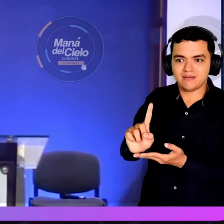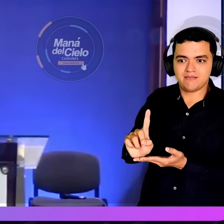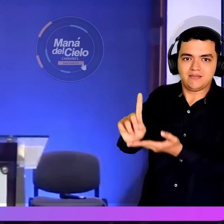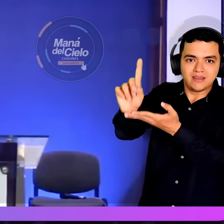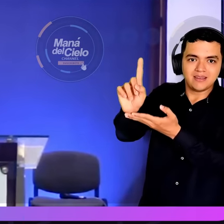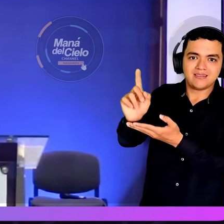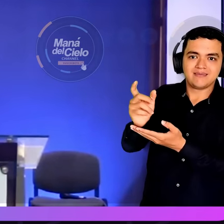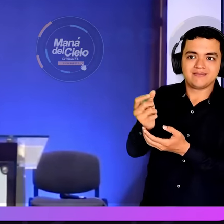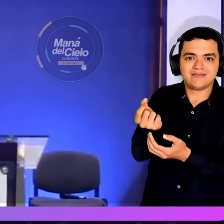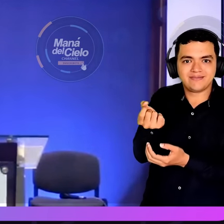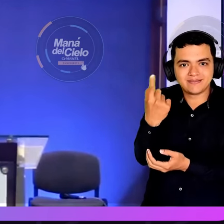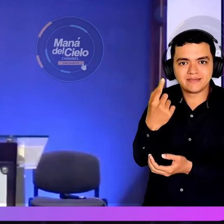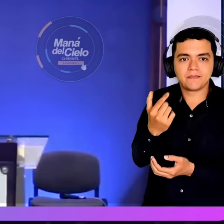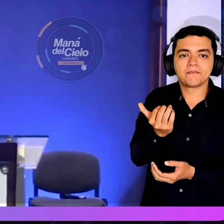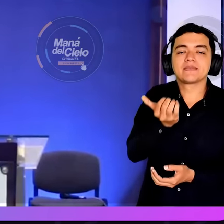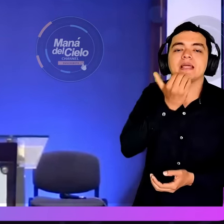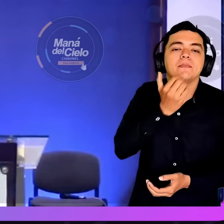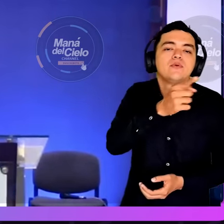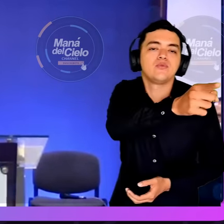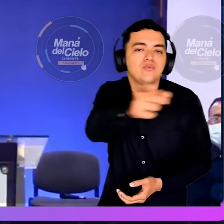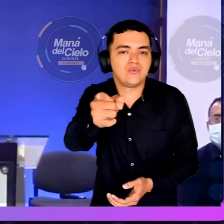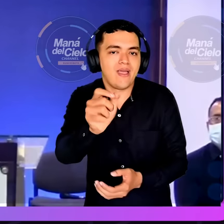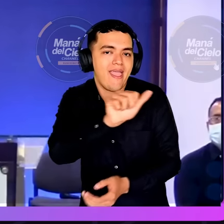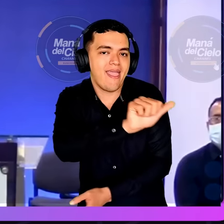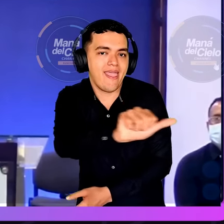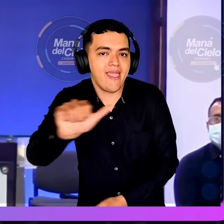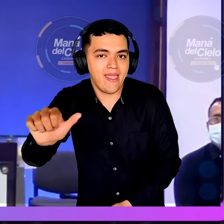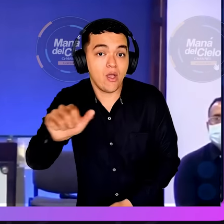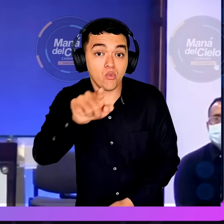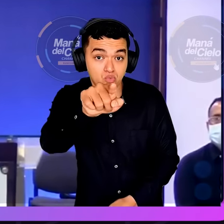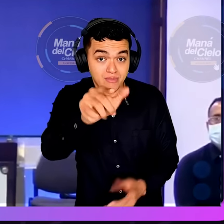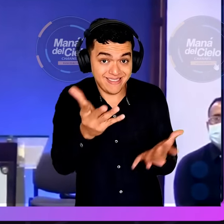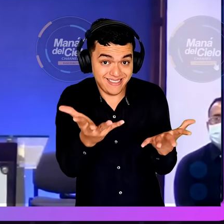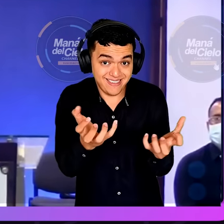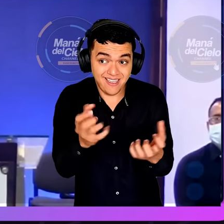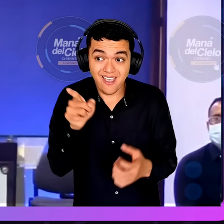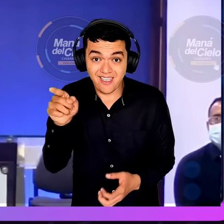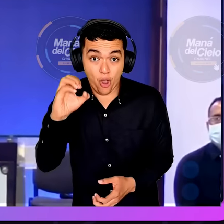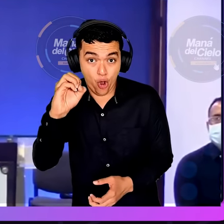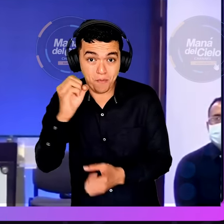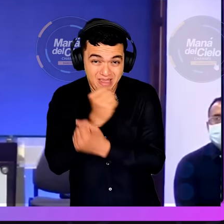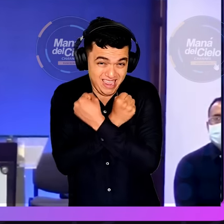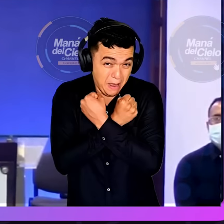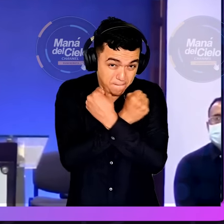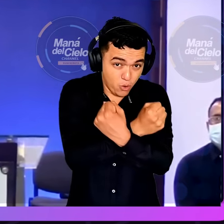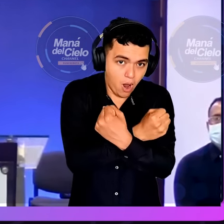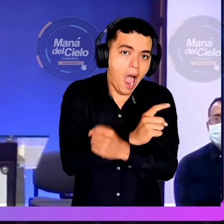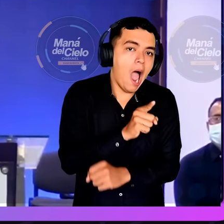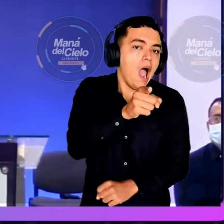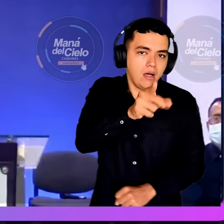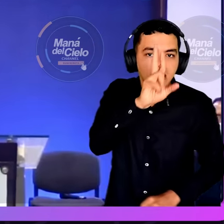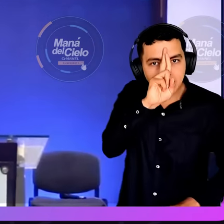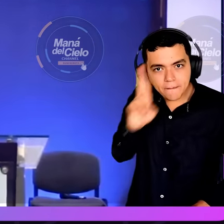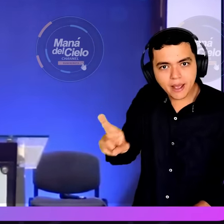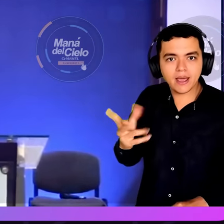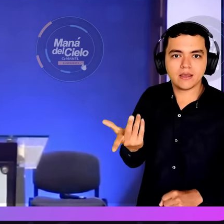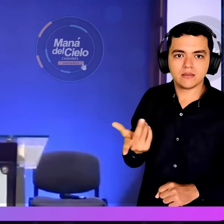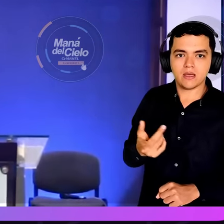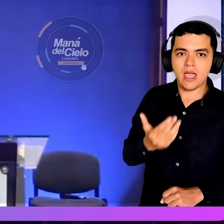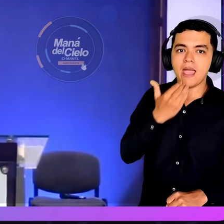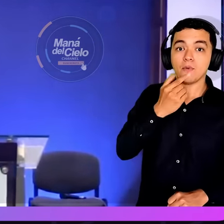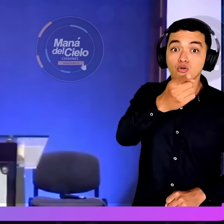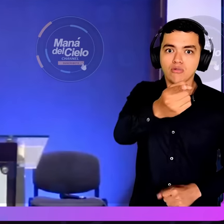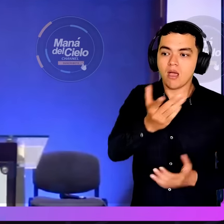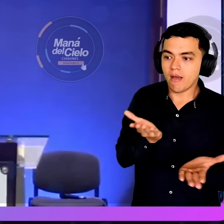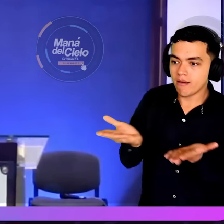Pero ¿qué espera el hombre de la mujer? Que lo respete, que lo tenga en altura, que le dé ese lugar que al hombre le corresponde. Vea,